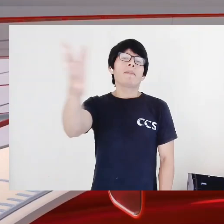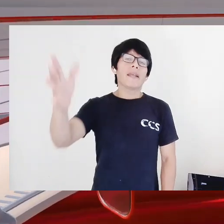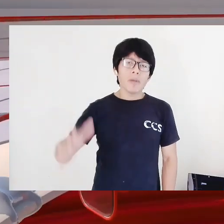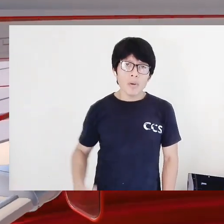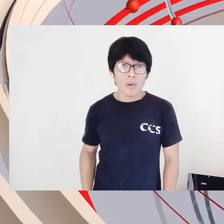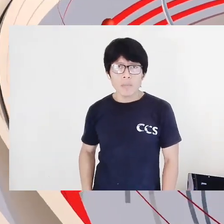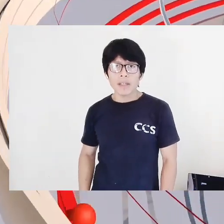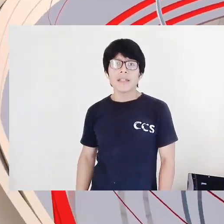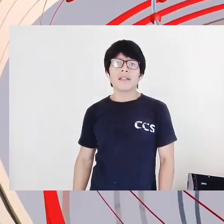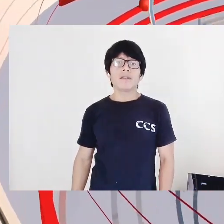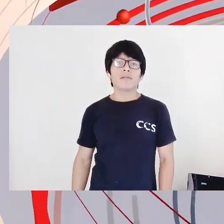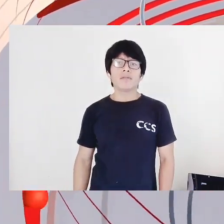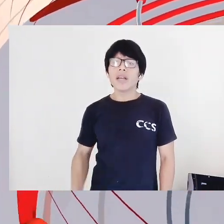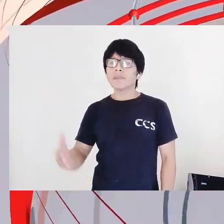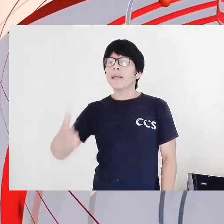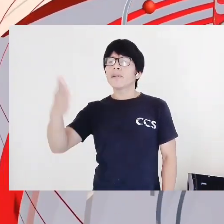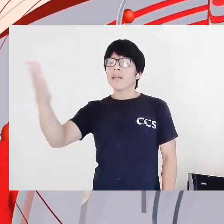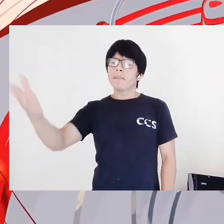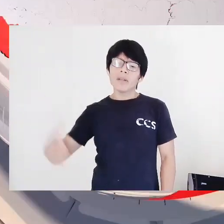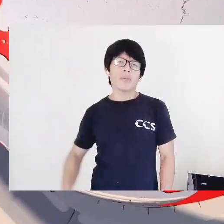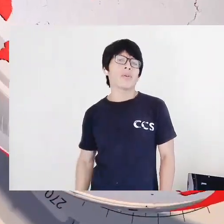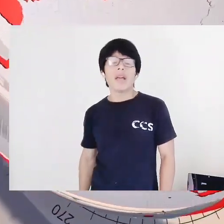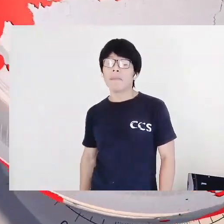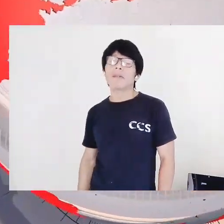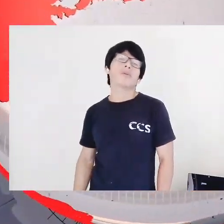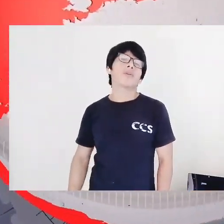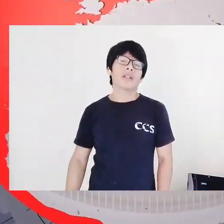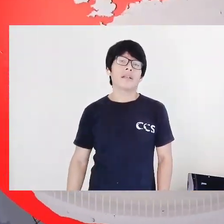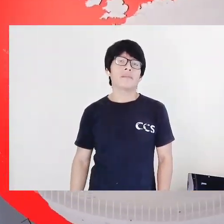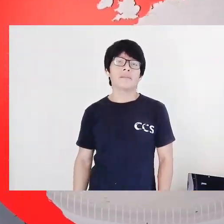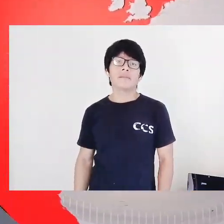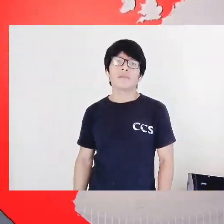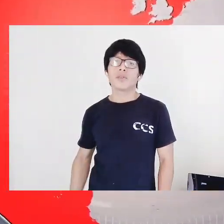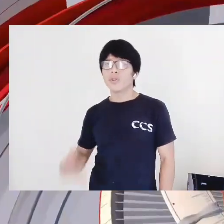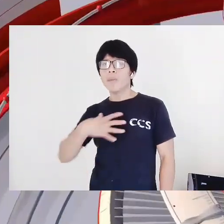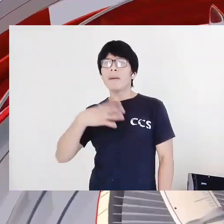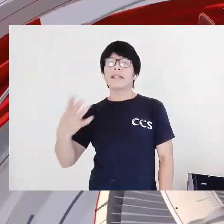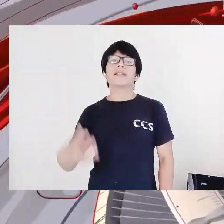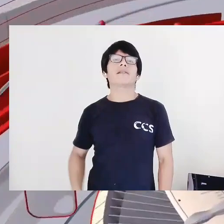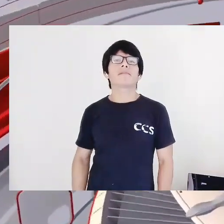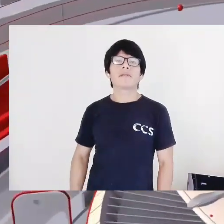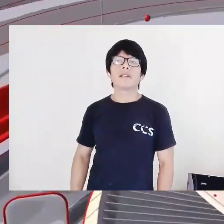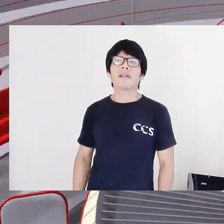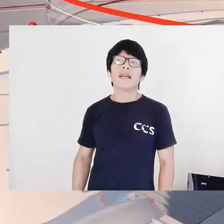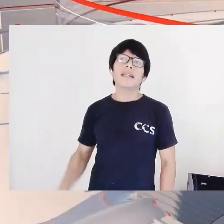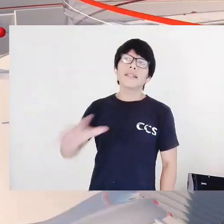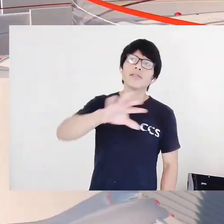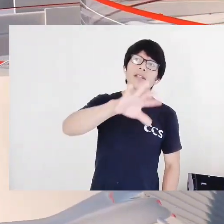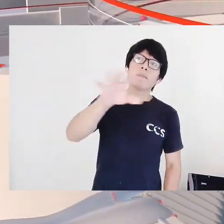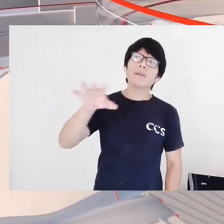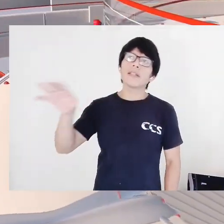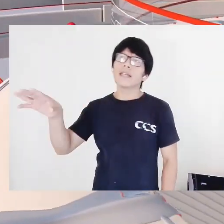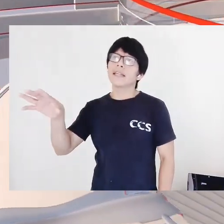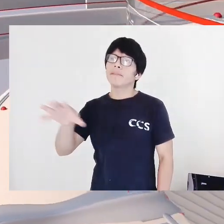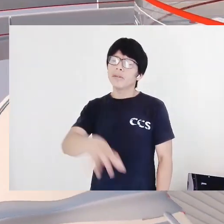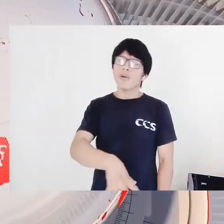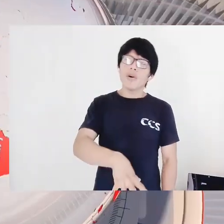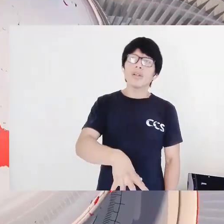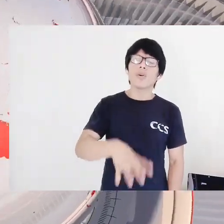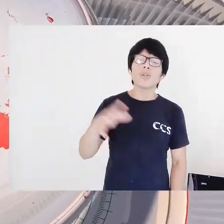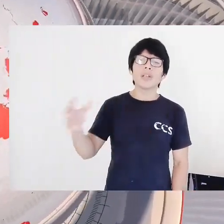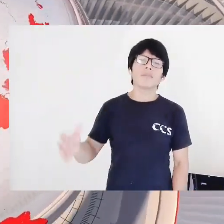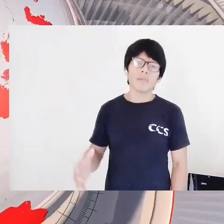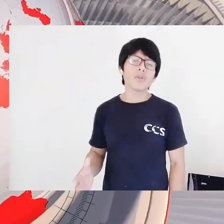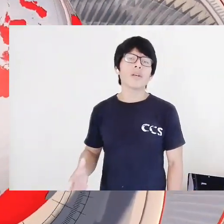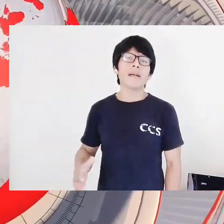de epidemiólogo, por así decirlo. Soy experto en epidemiología. Yo, panista. En estos tiempos de, bueno,